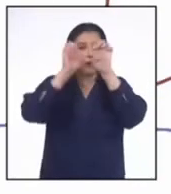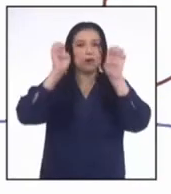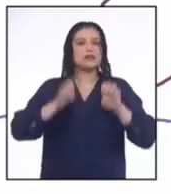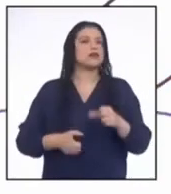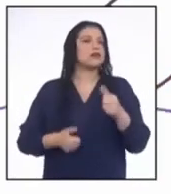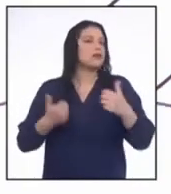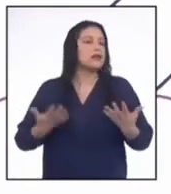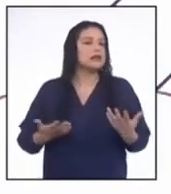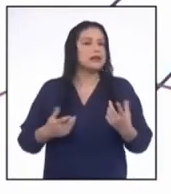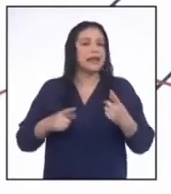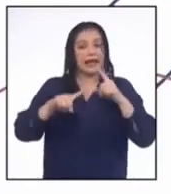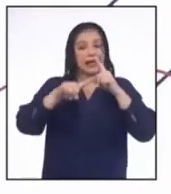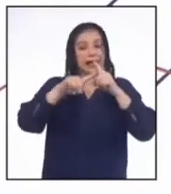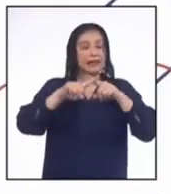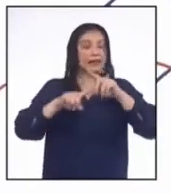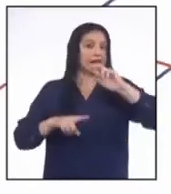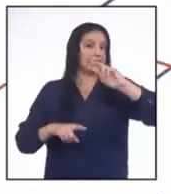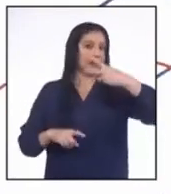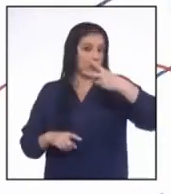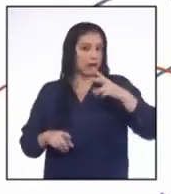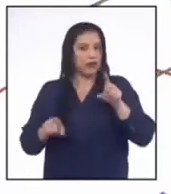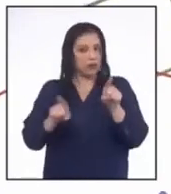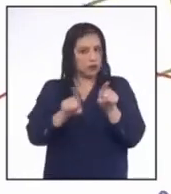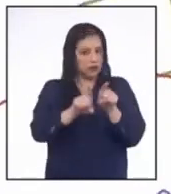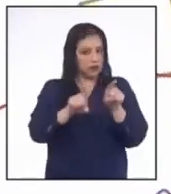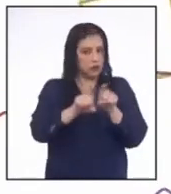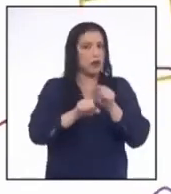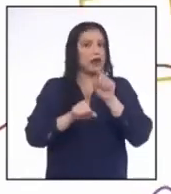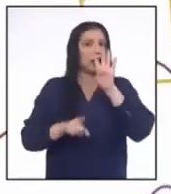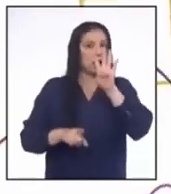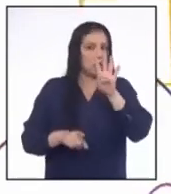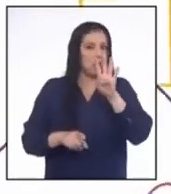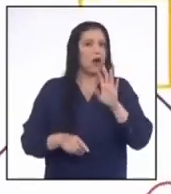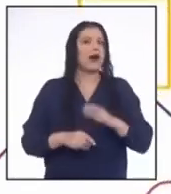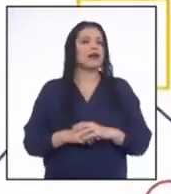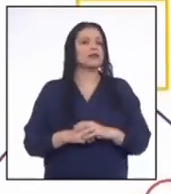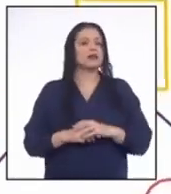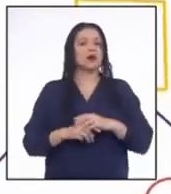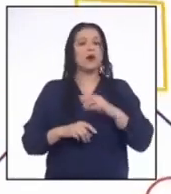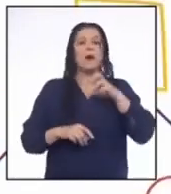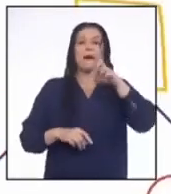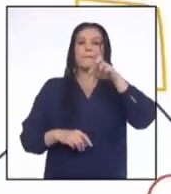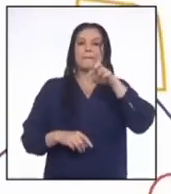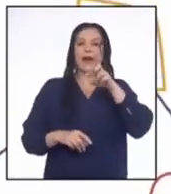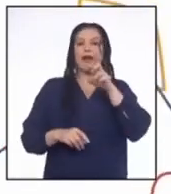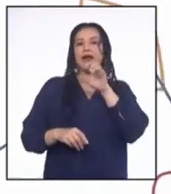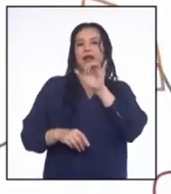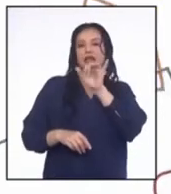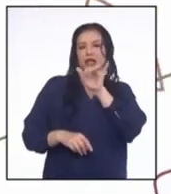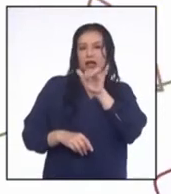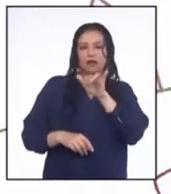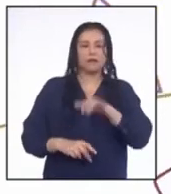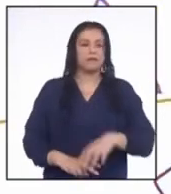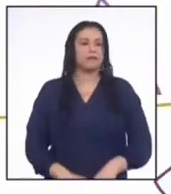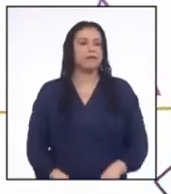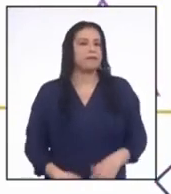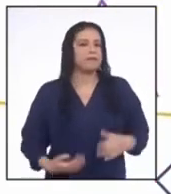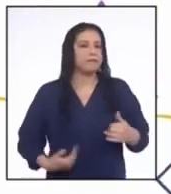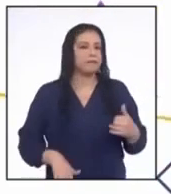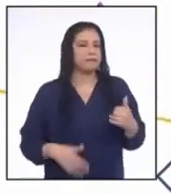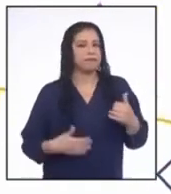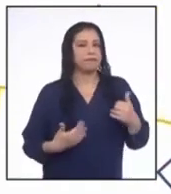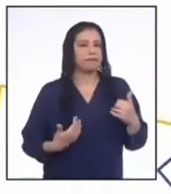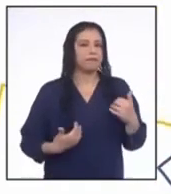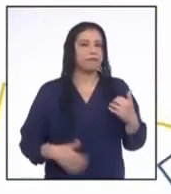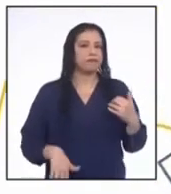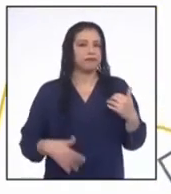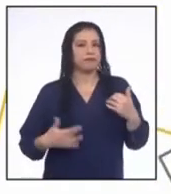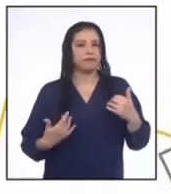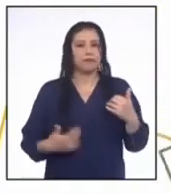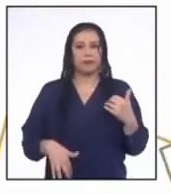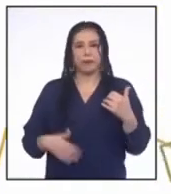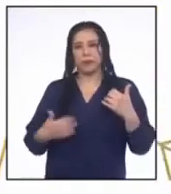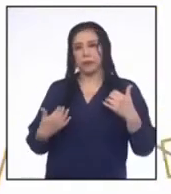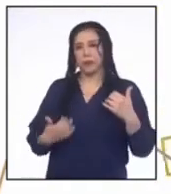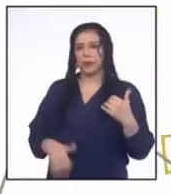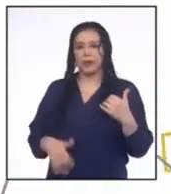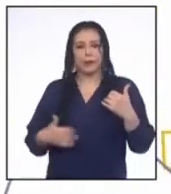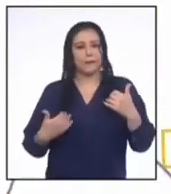es x al cuadrado es igual a 4 veces p multiplicado por y.